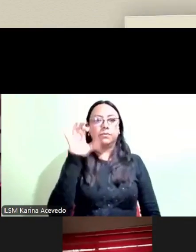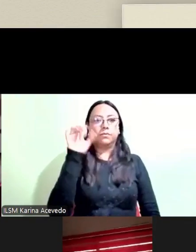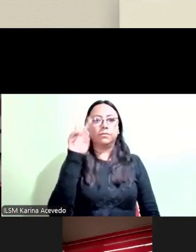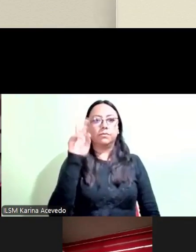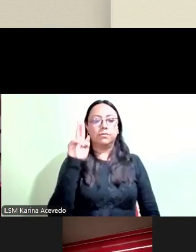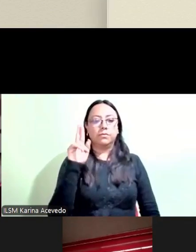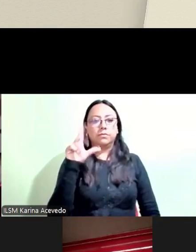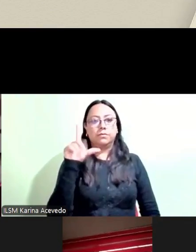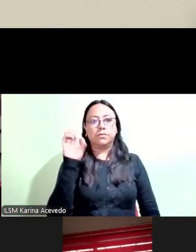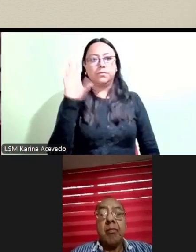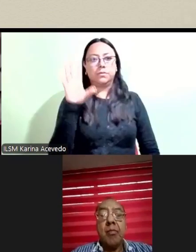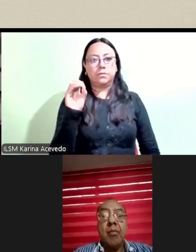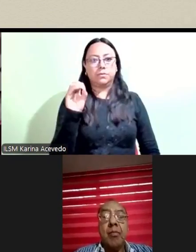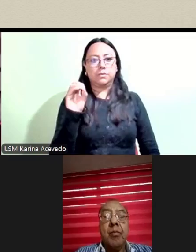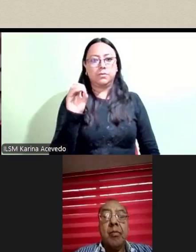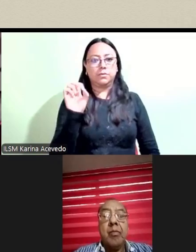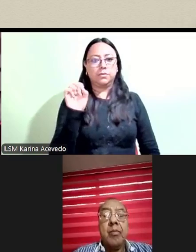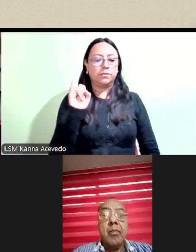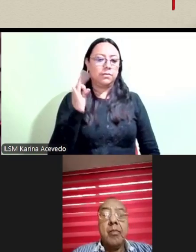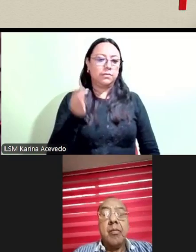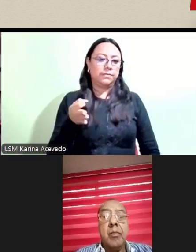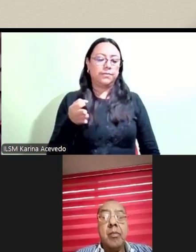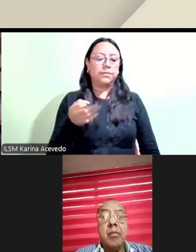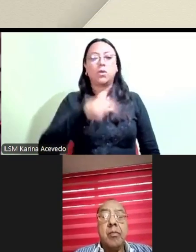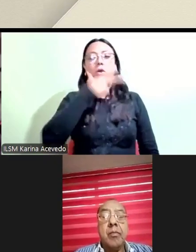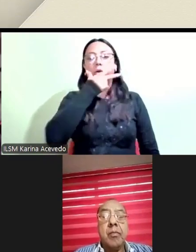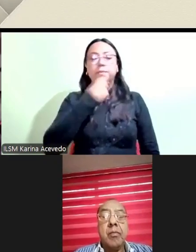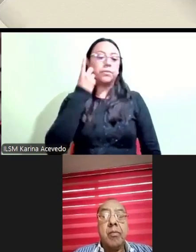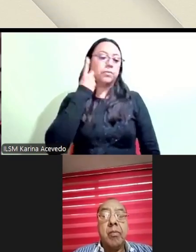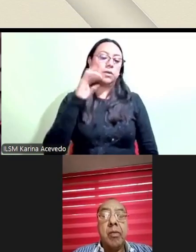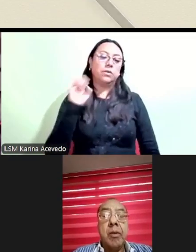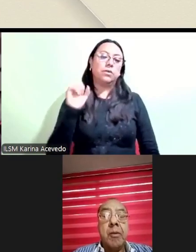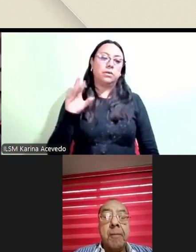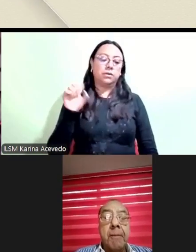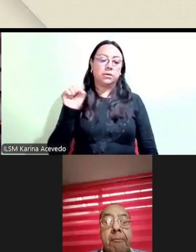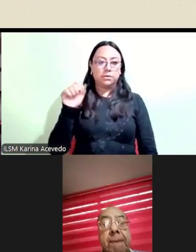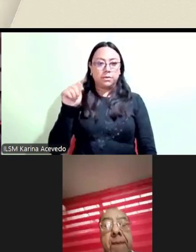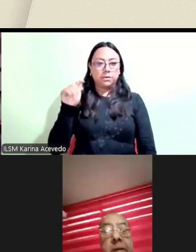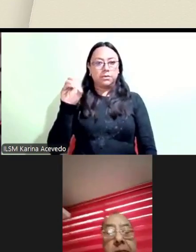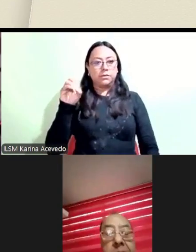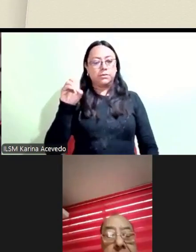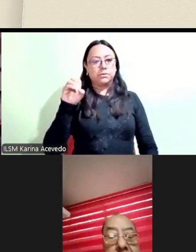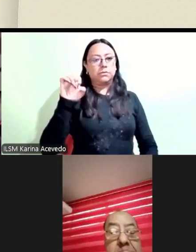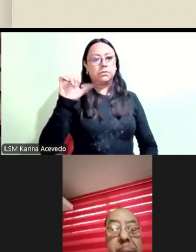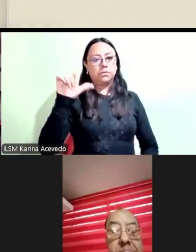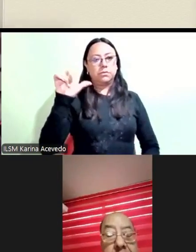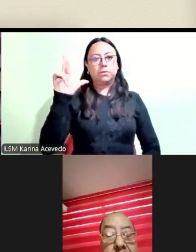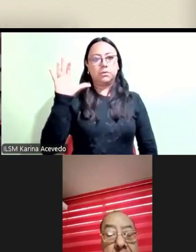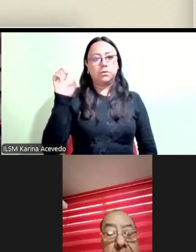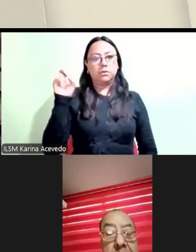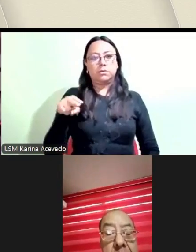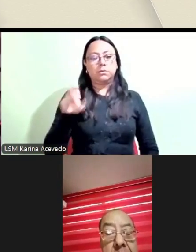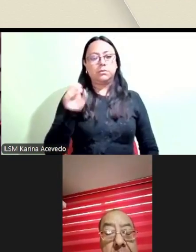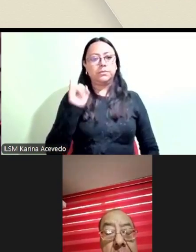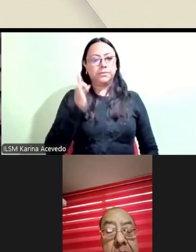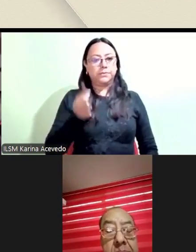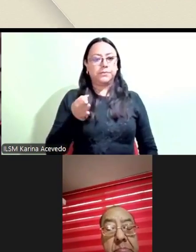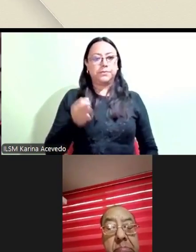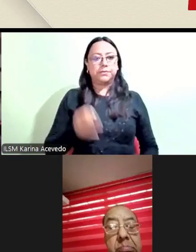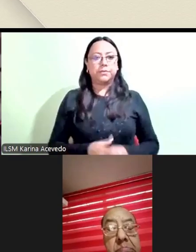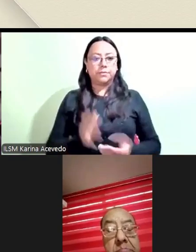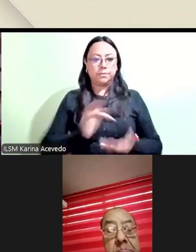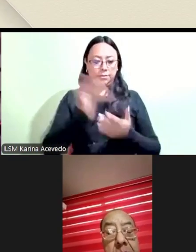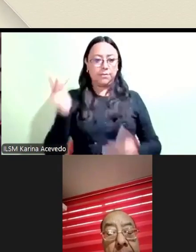Hugo Lobo, a favor. Gracias, diputado. Diputado Ernesto Alarcón Jiménez. Ernesto Alarcón, a favor.